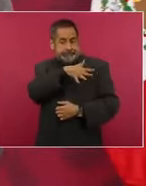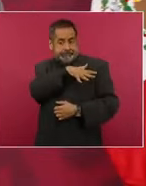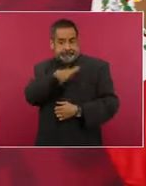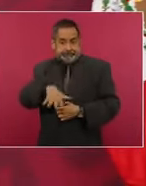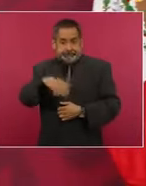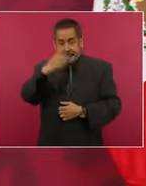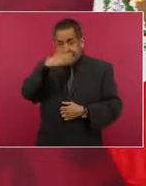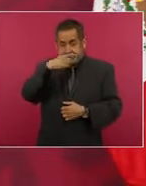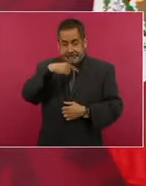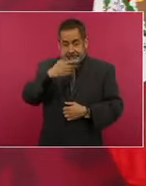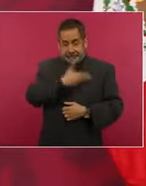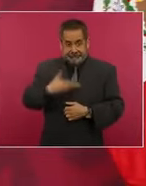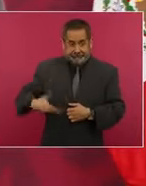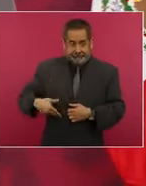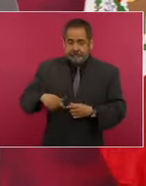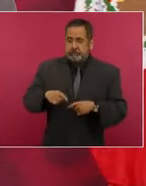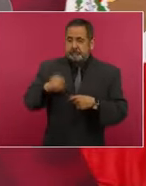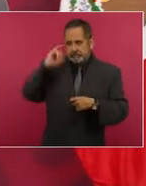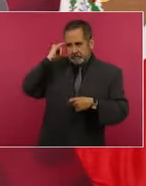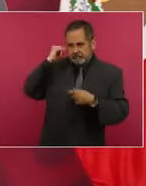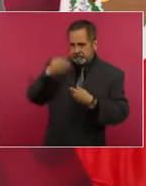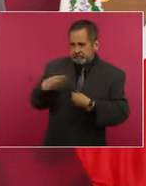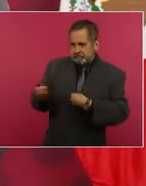los campesinos de